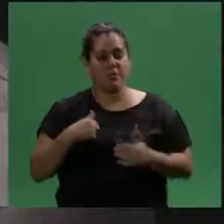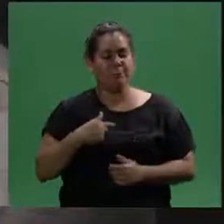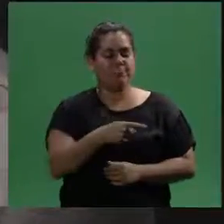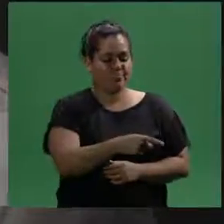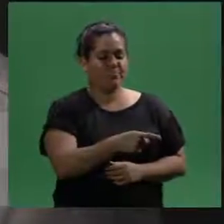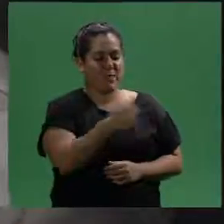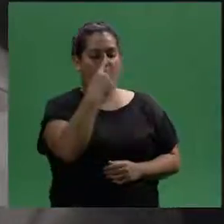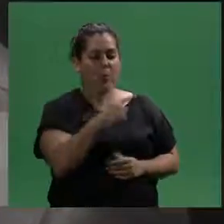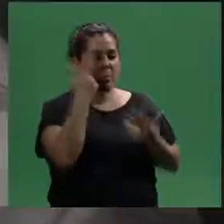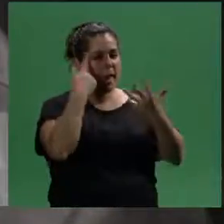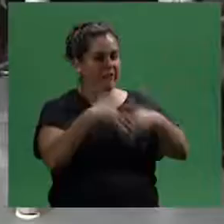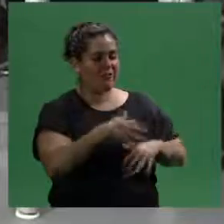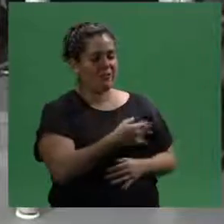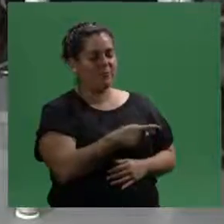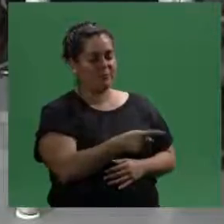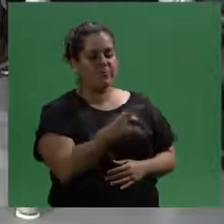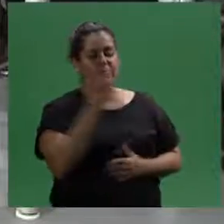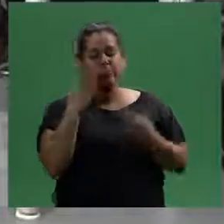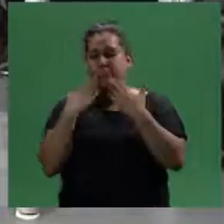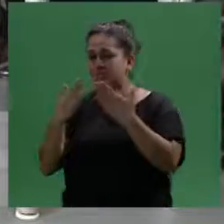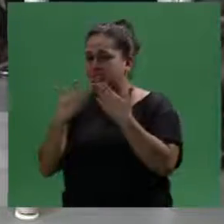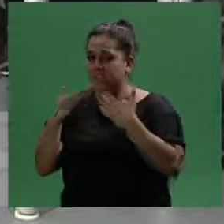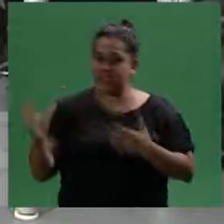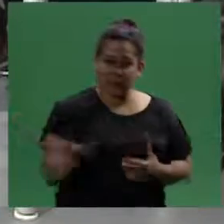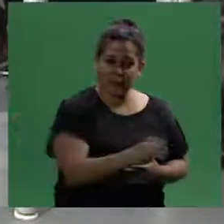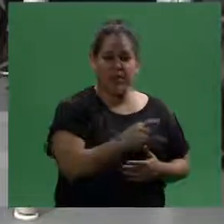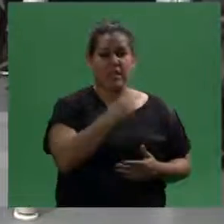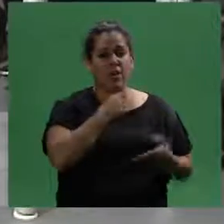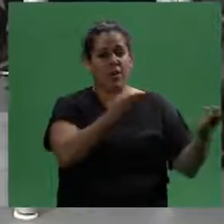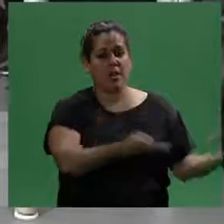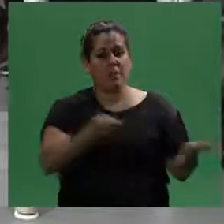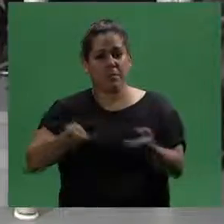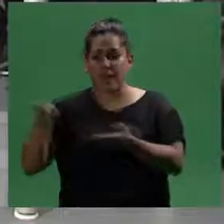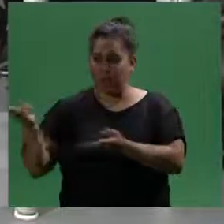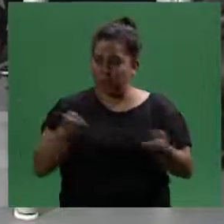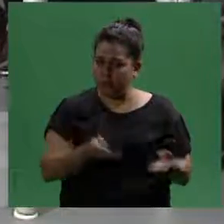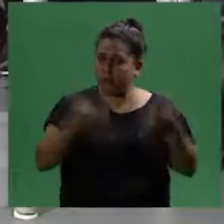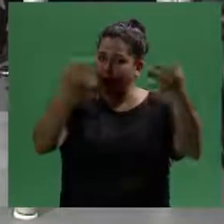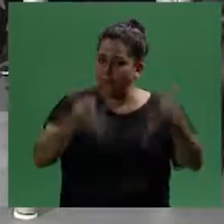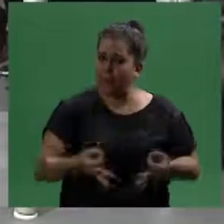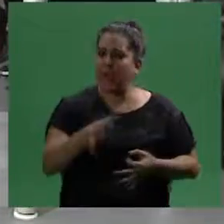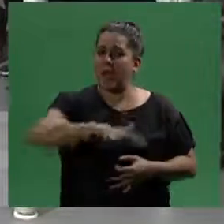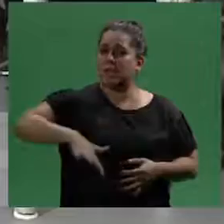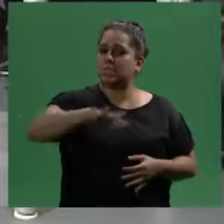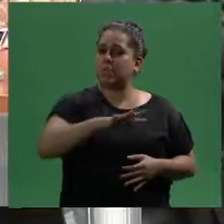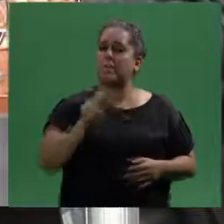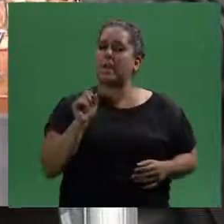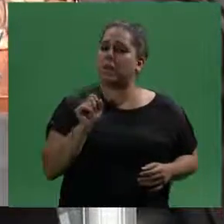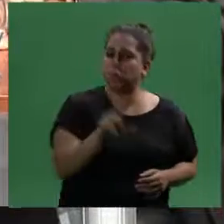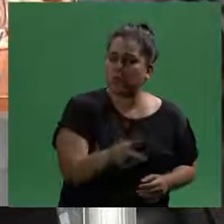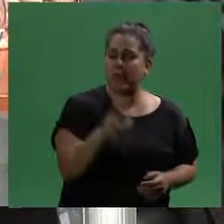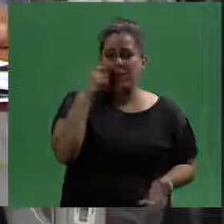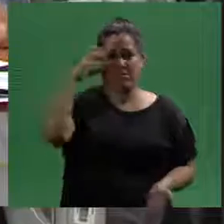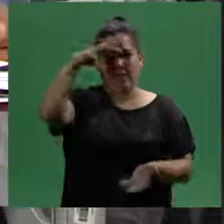para todos los argentinos. Me voy con esta última reflexión. Muchas gracias a todos. Quiero invitarlos formalmente. Este es un espacio